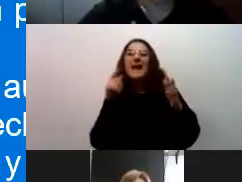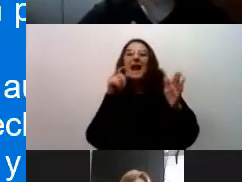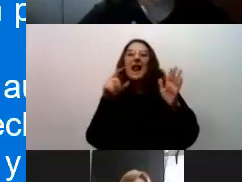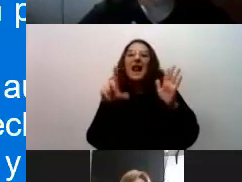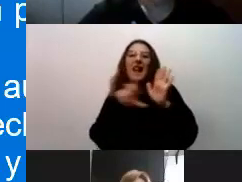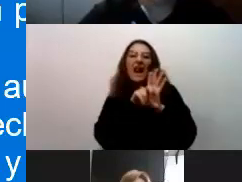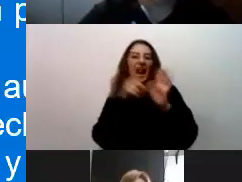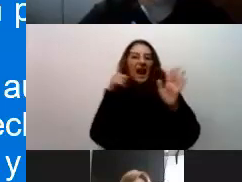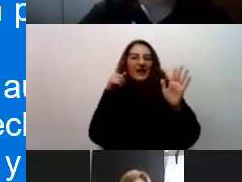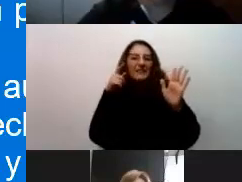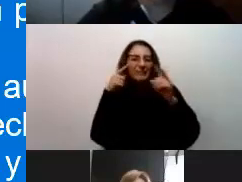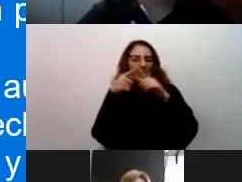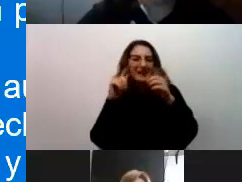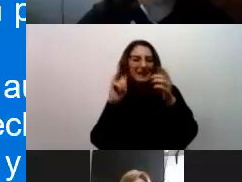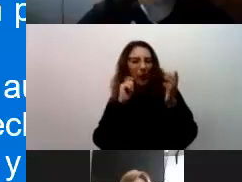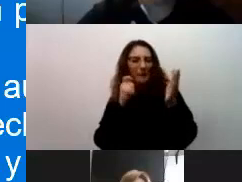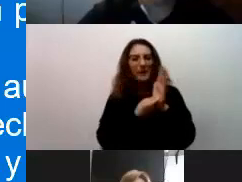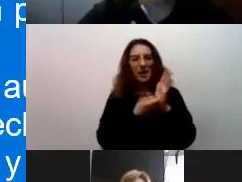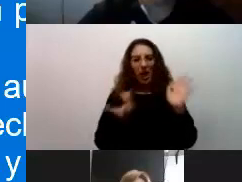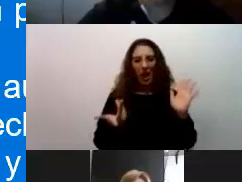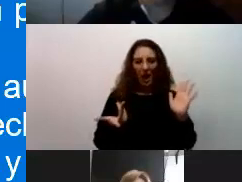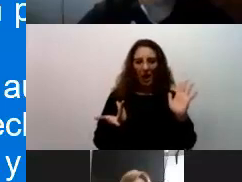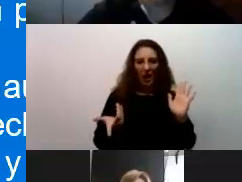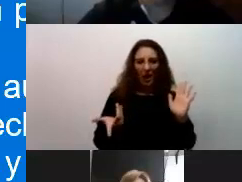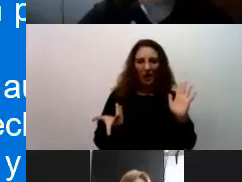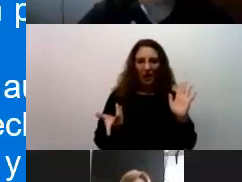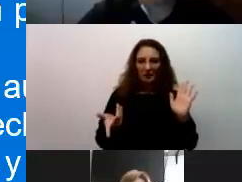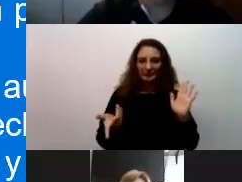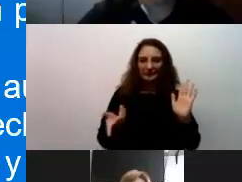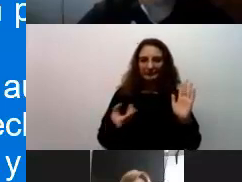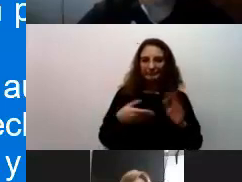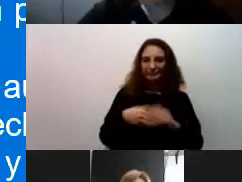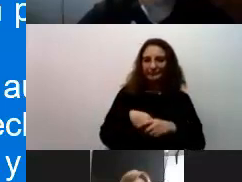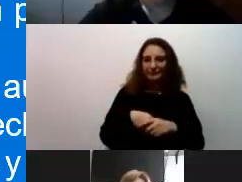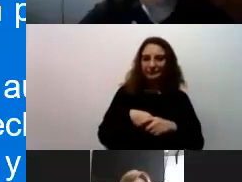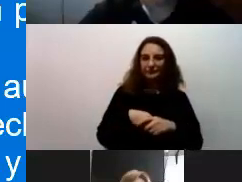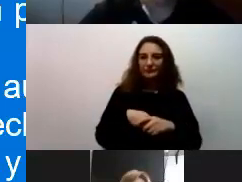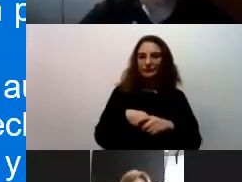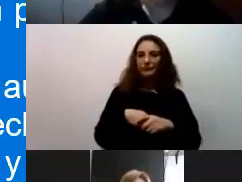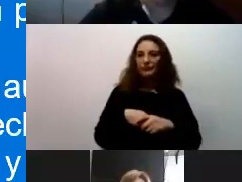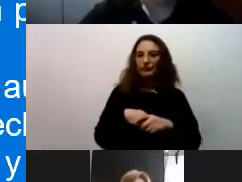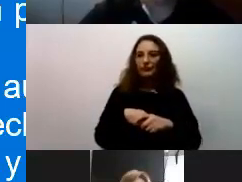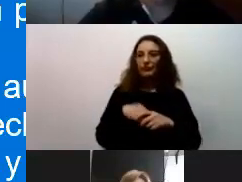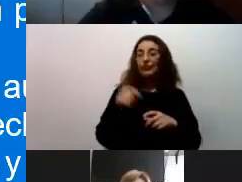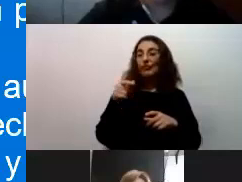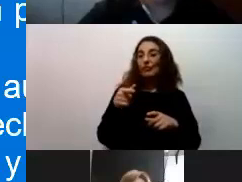ha guiado el legislador en esta materia, como lo comprueba la sanción de las leyes